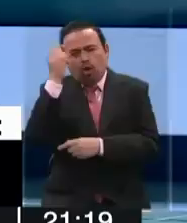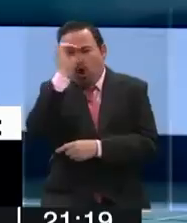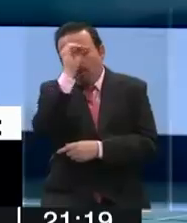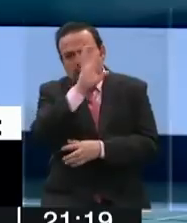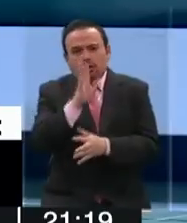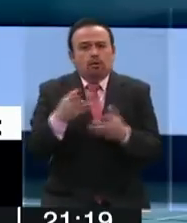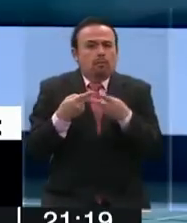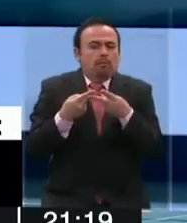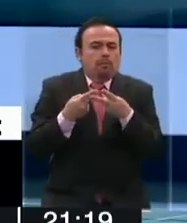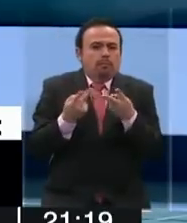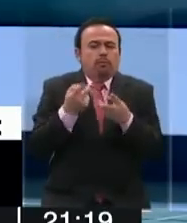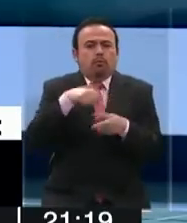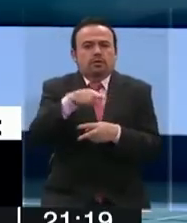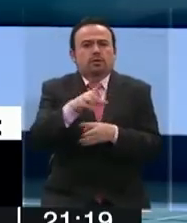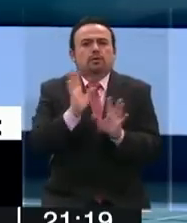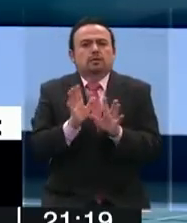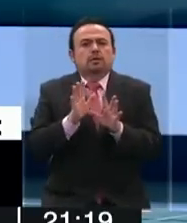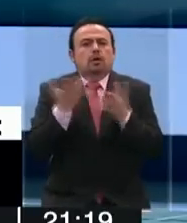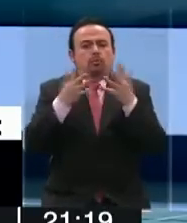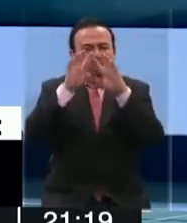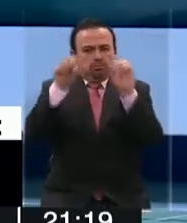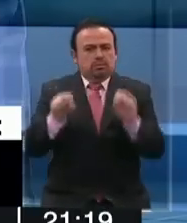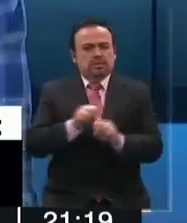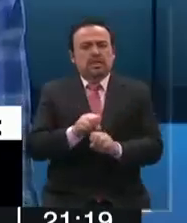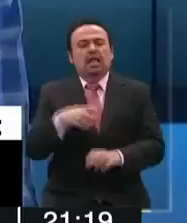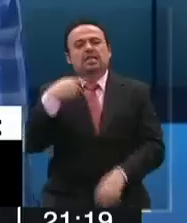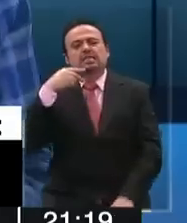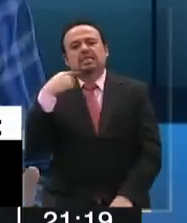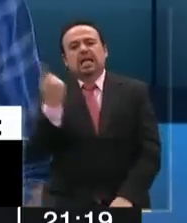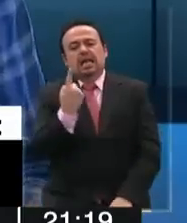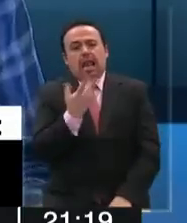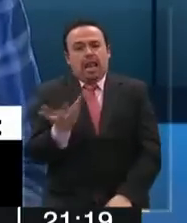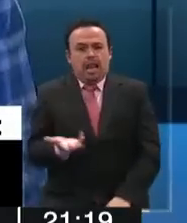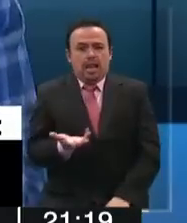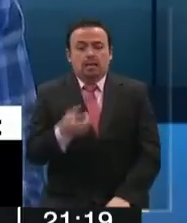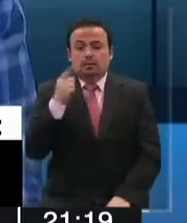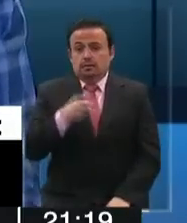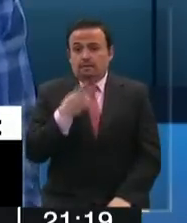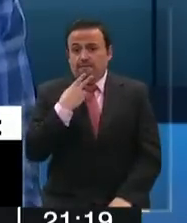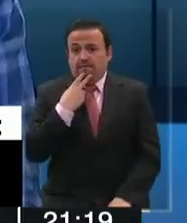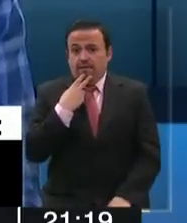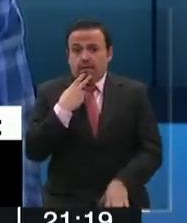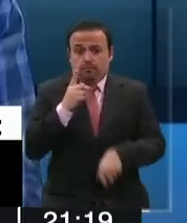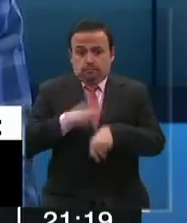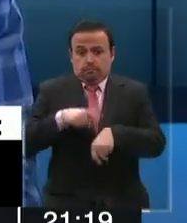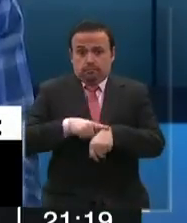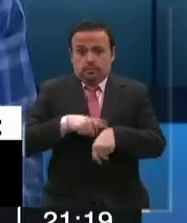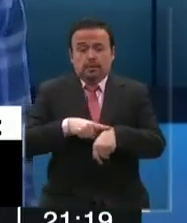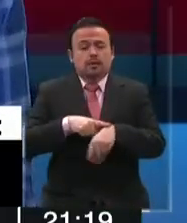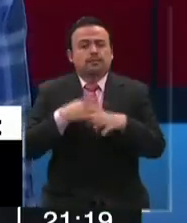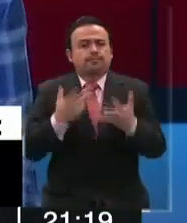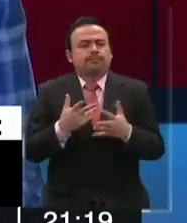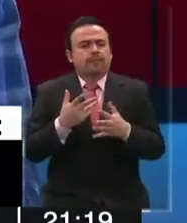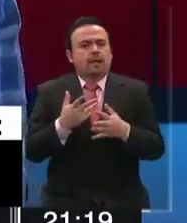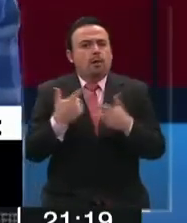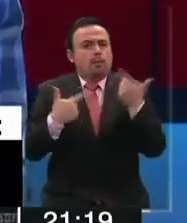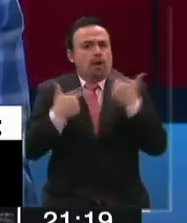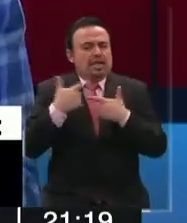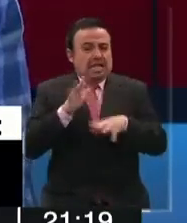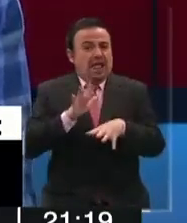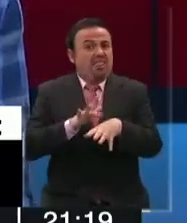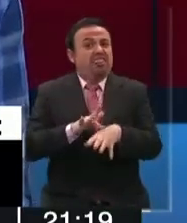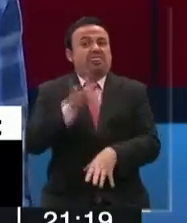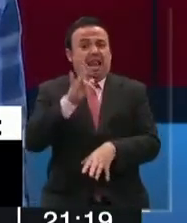la acción de estos mismos del sistema en general vivimos un momento político delicado en